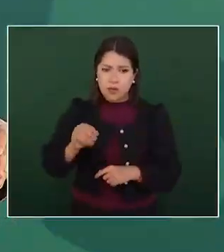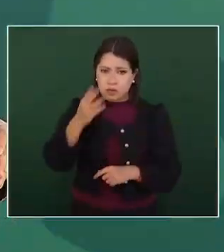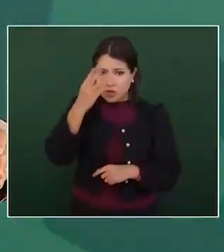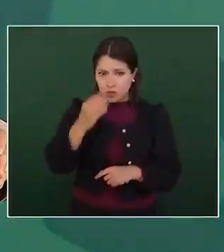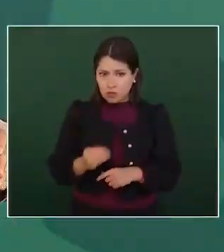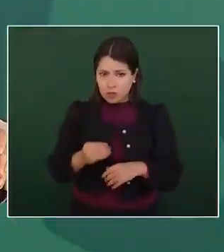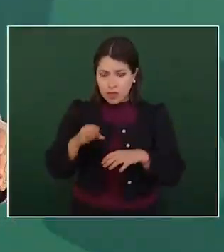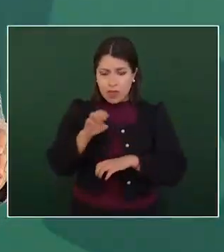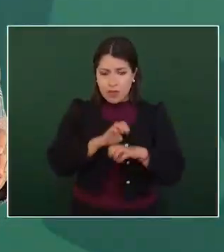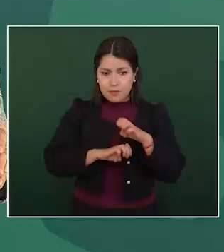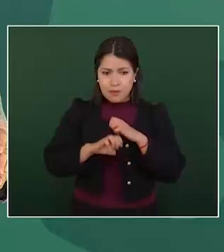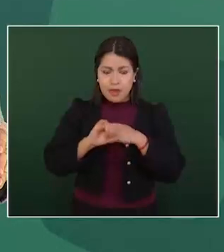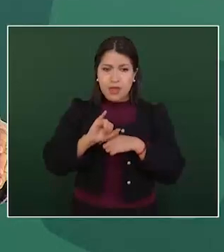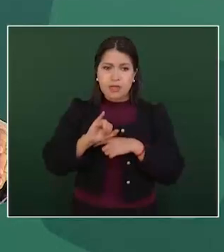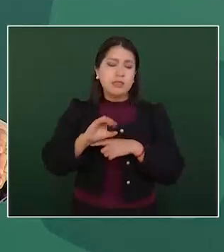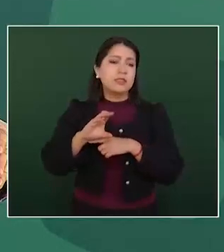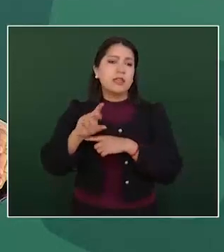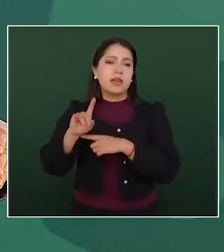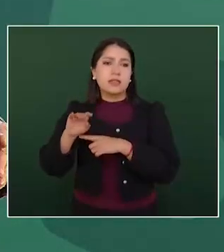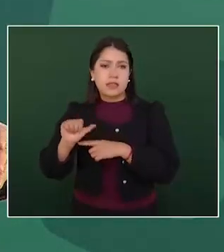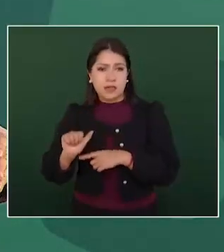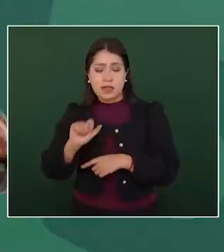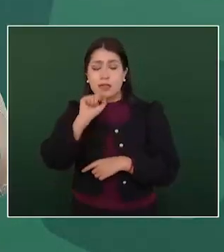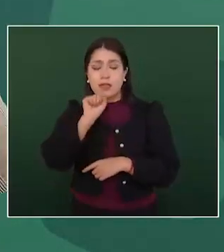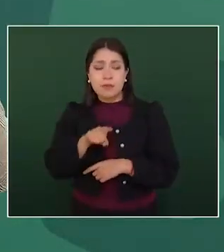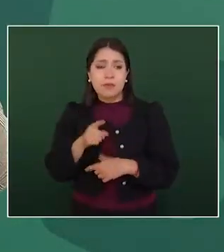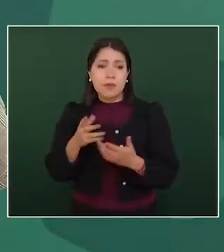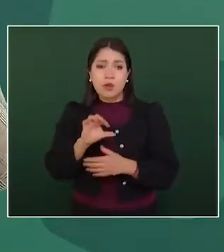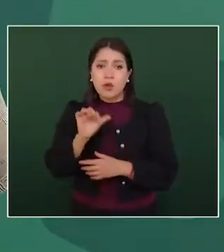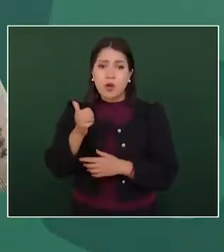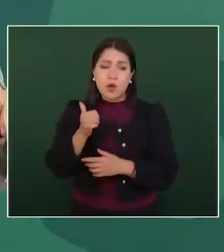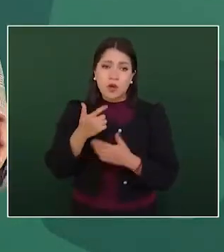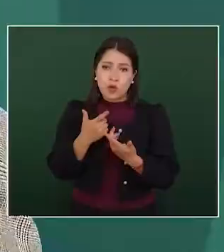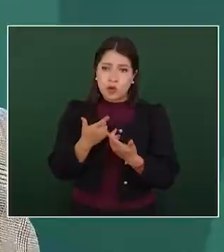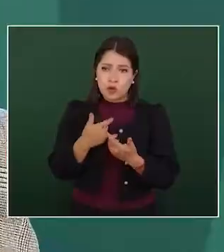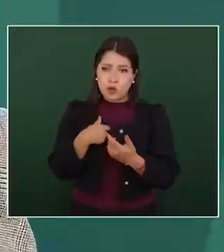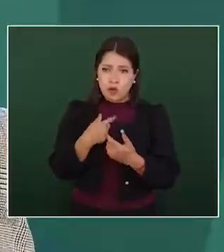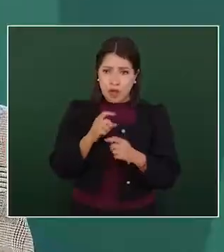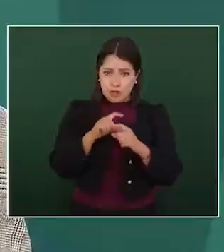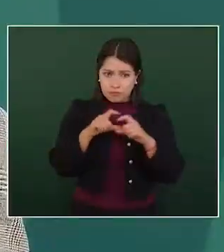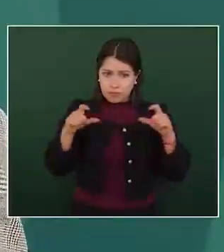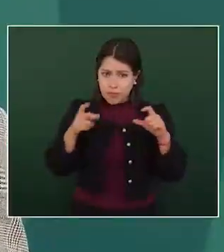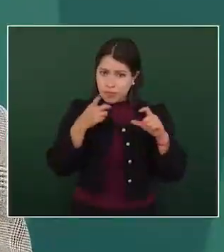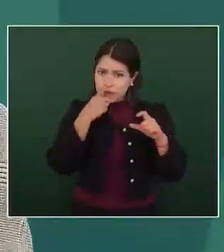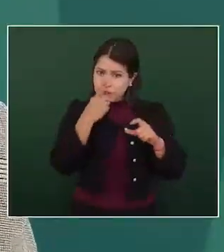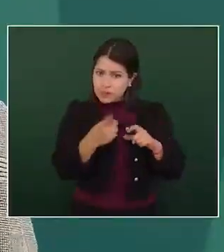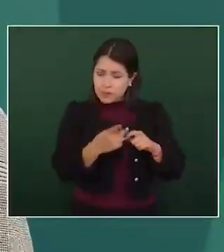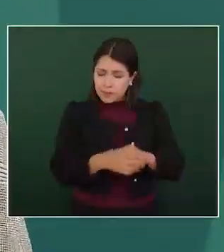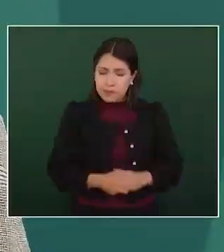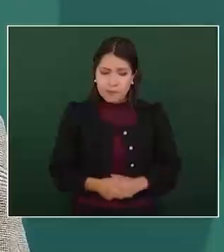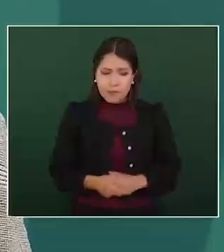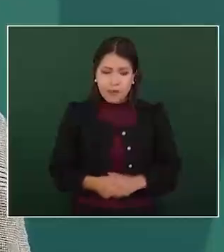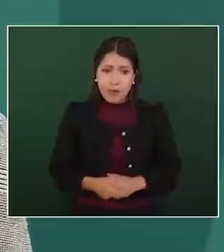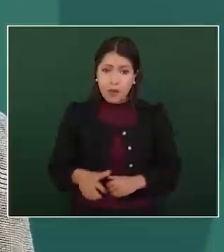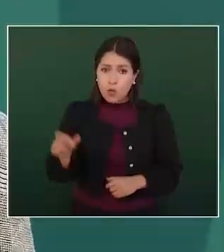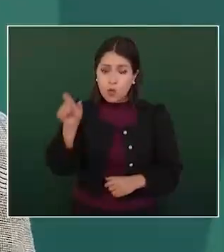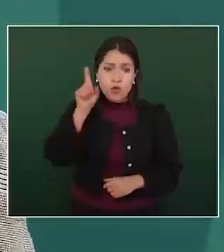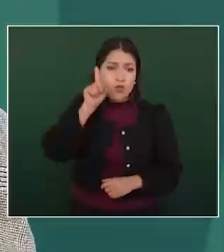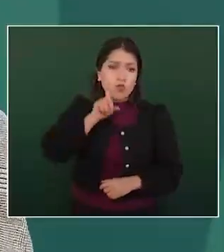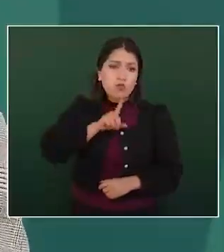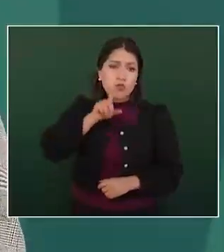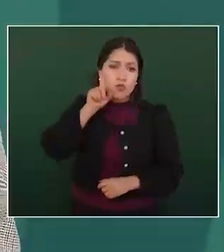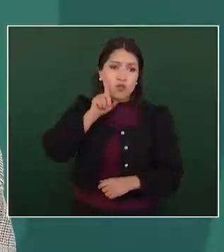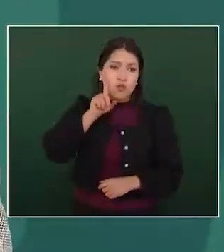1989. Y de ahí me viene un lema que comparto y hago mío y que dice: cuando una mujer